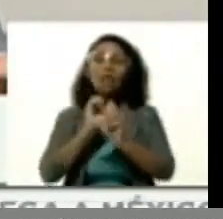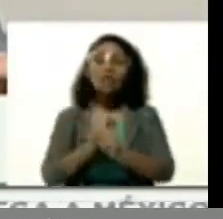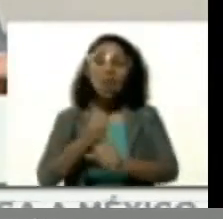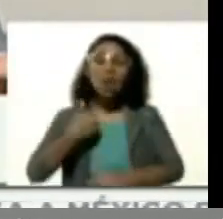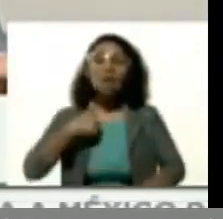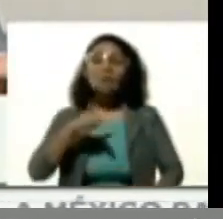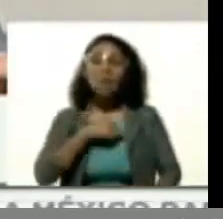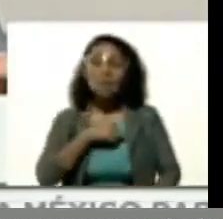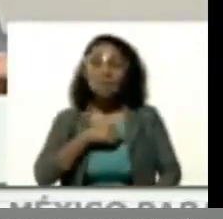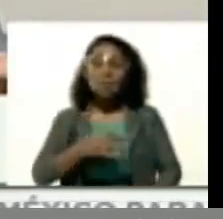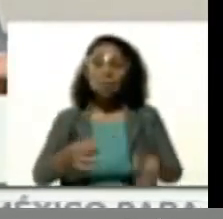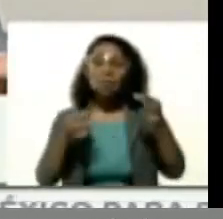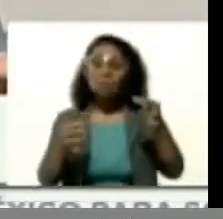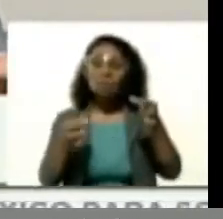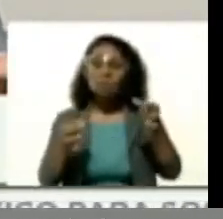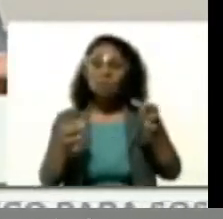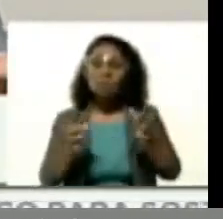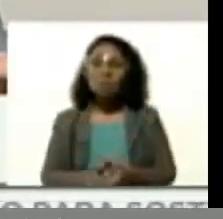nuestro papel.